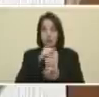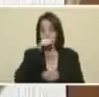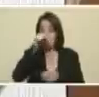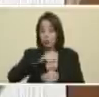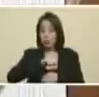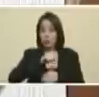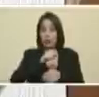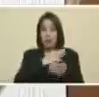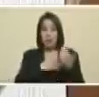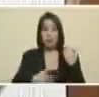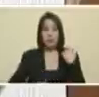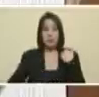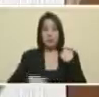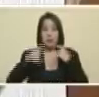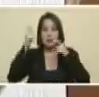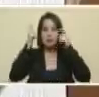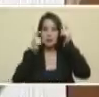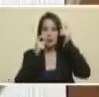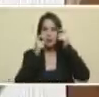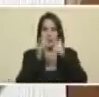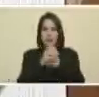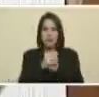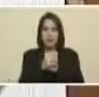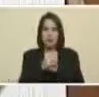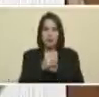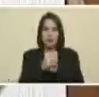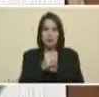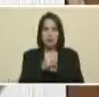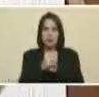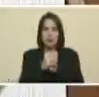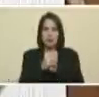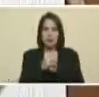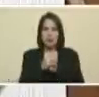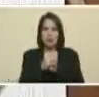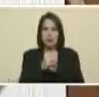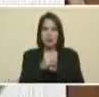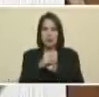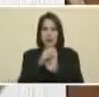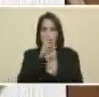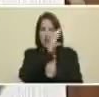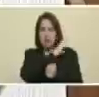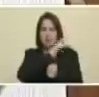comandante Hugo Chávez, el capitán Chávez, el mayor Chávez,